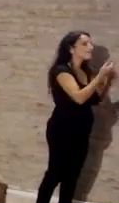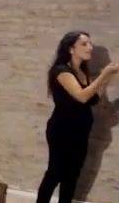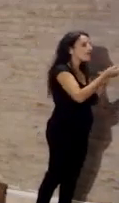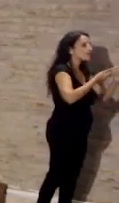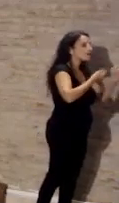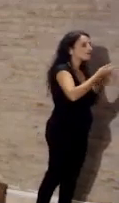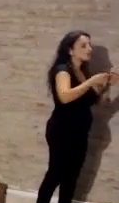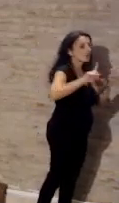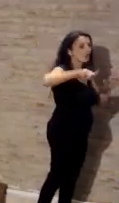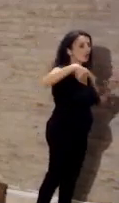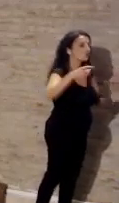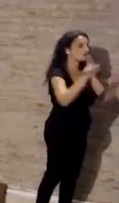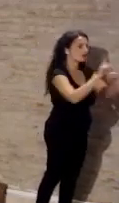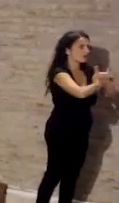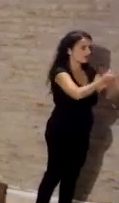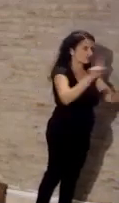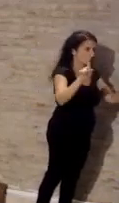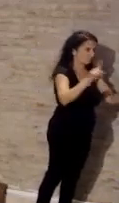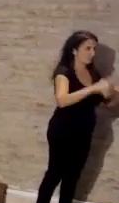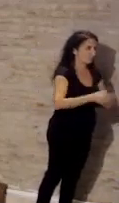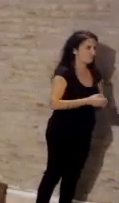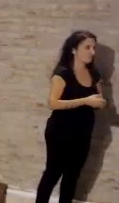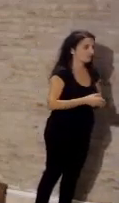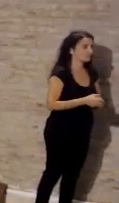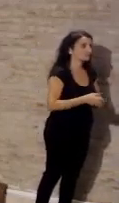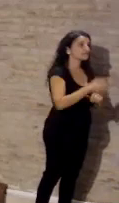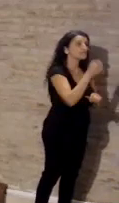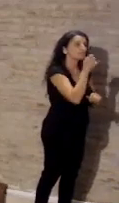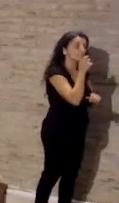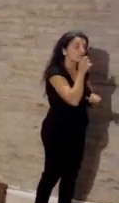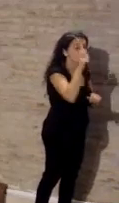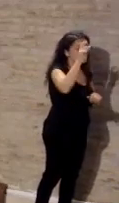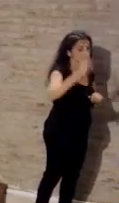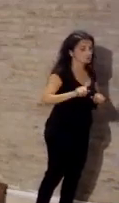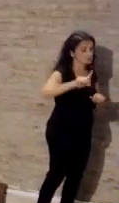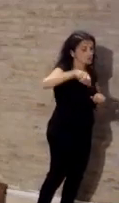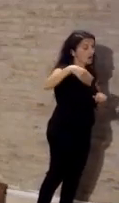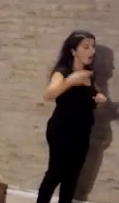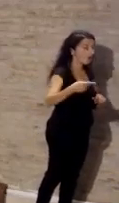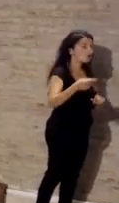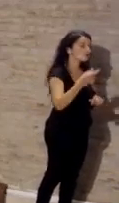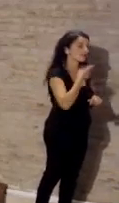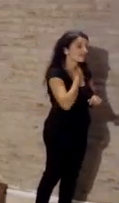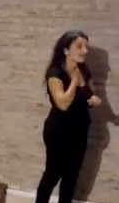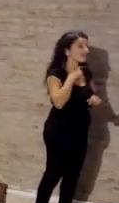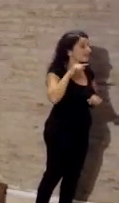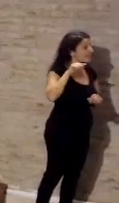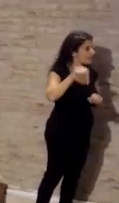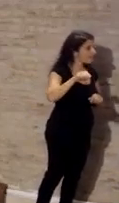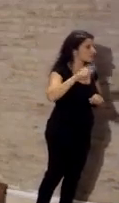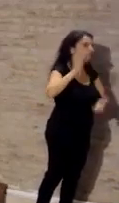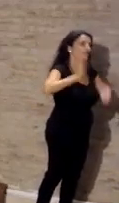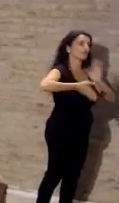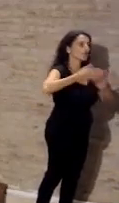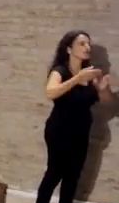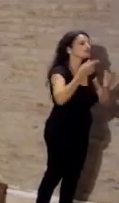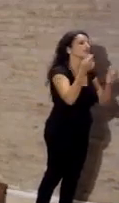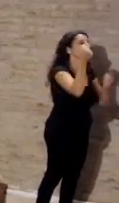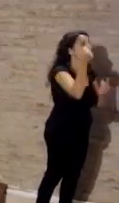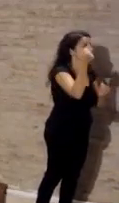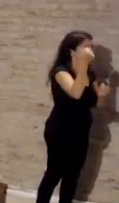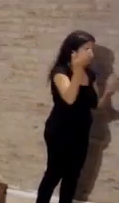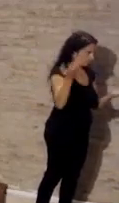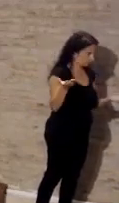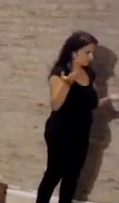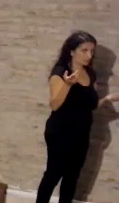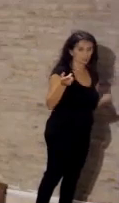nuestro dinero nuestros bienes y si alguien lo intenta hacer eso es se llama violencia económica que a lo mejor